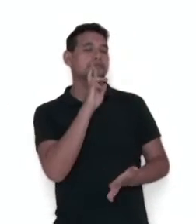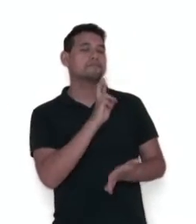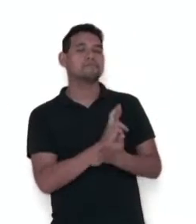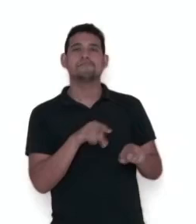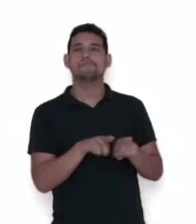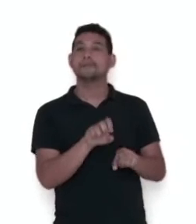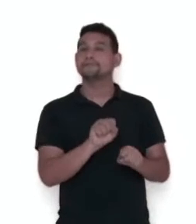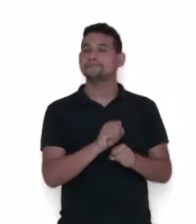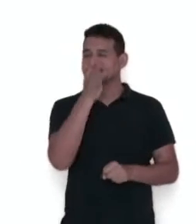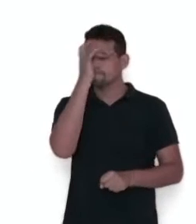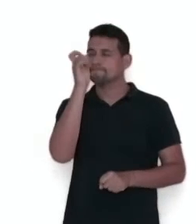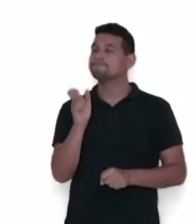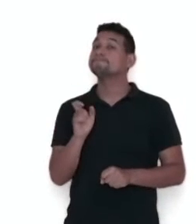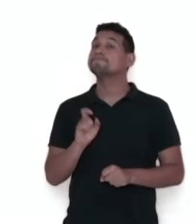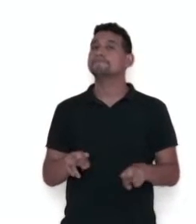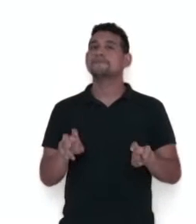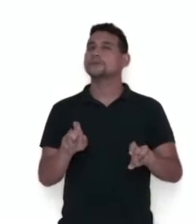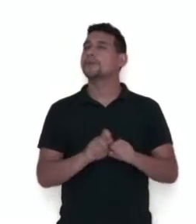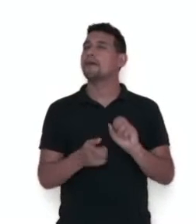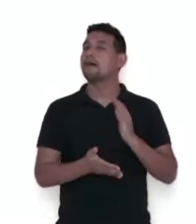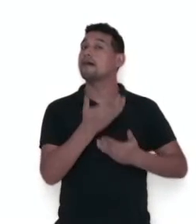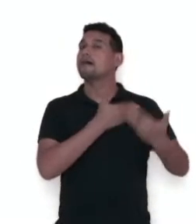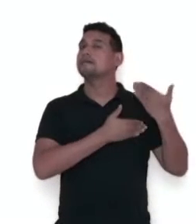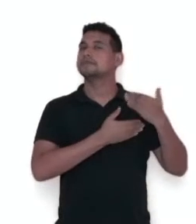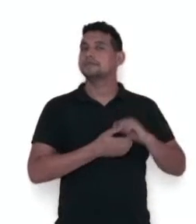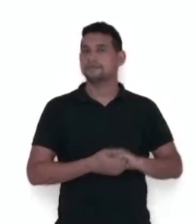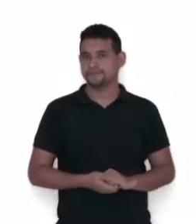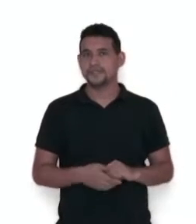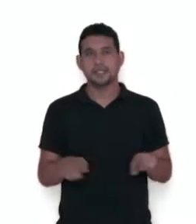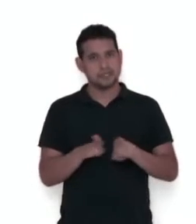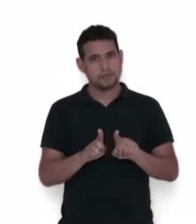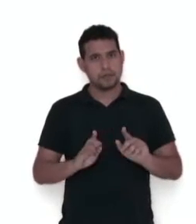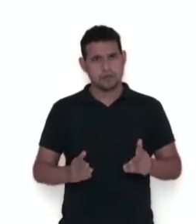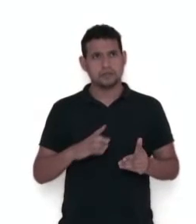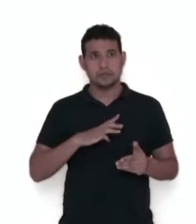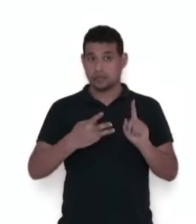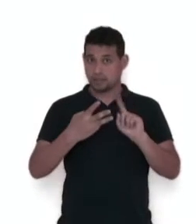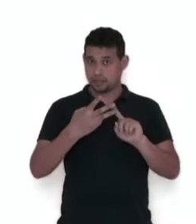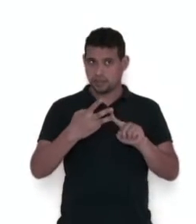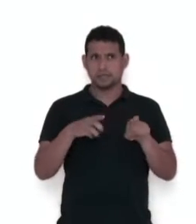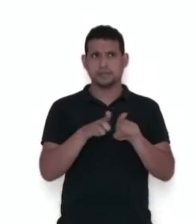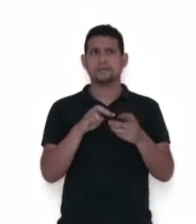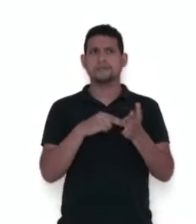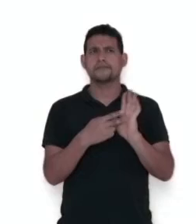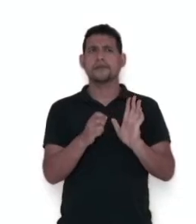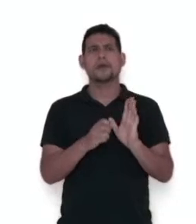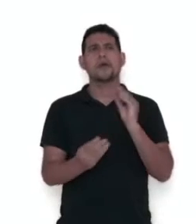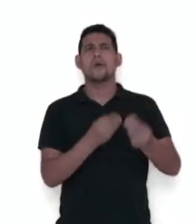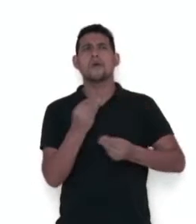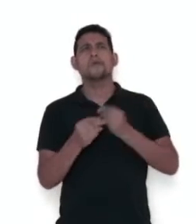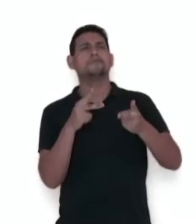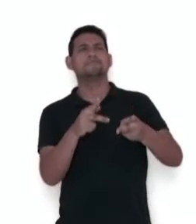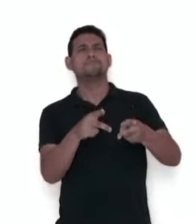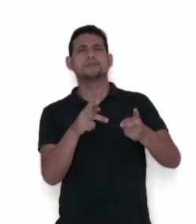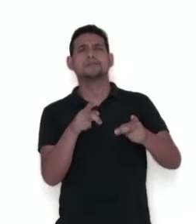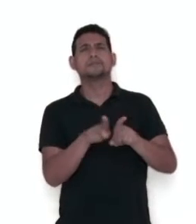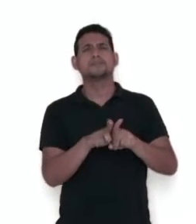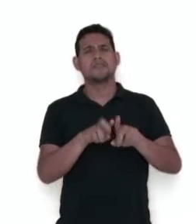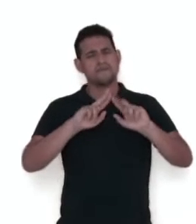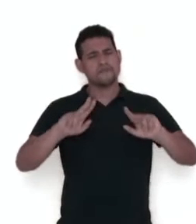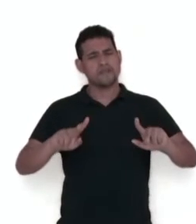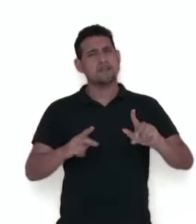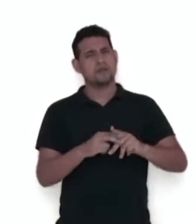respuesta de la cuestión anterior? Y aún tenemos la 3, que denotan los versos